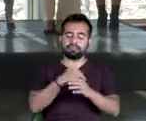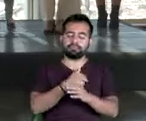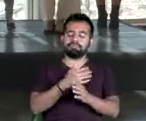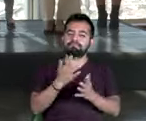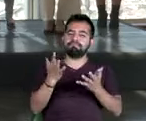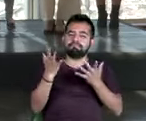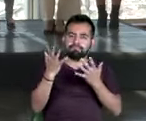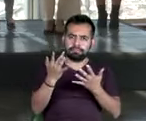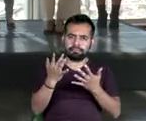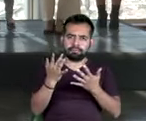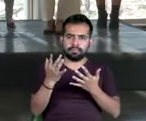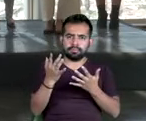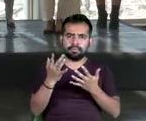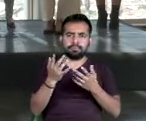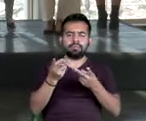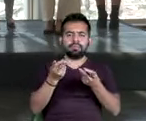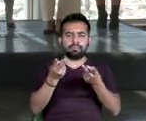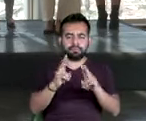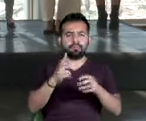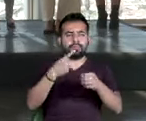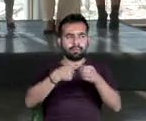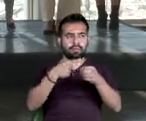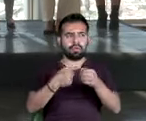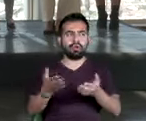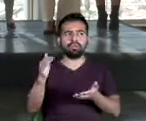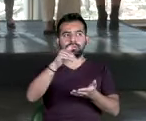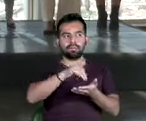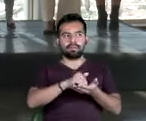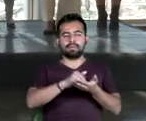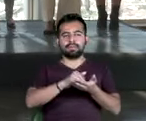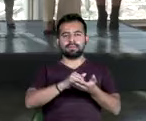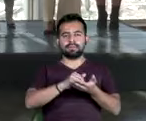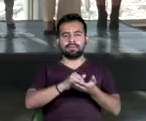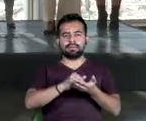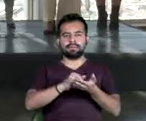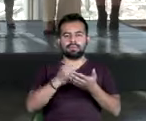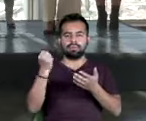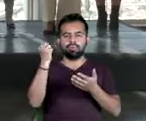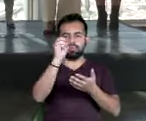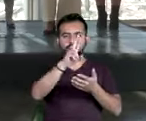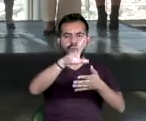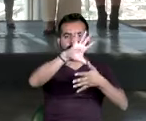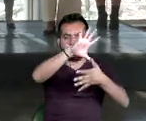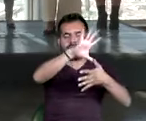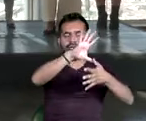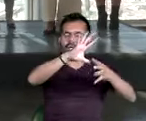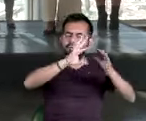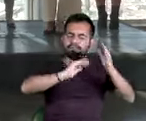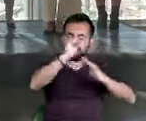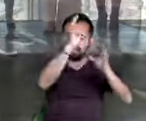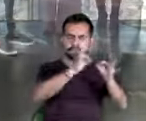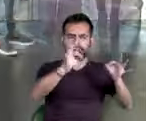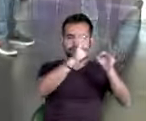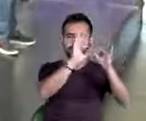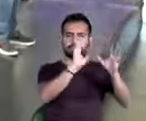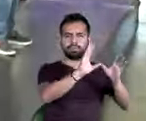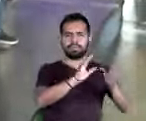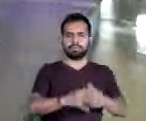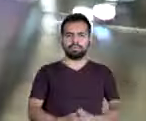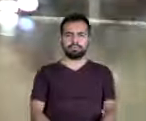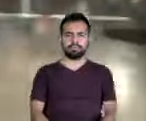que además Quito vuelva a ser la capital de Suramérica, que es tan importante, la capital de UNASUR.